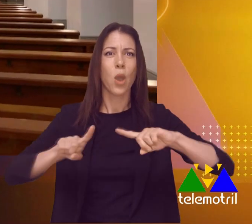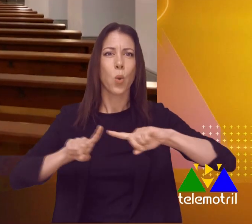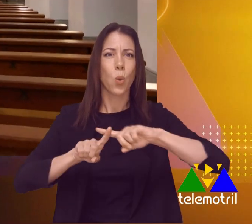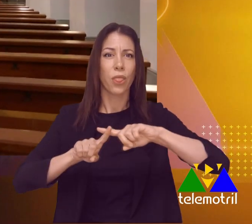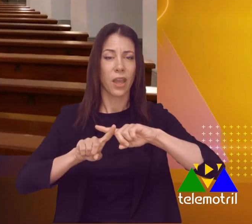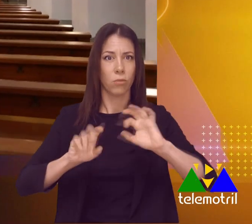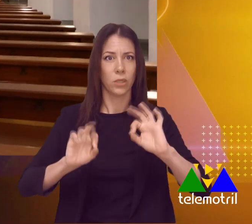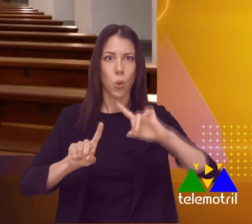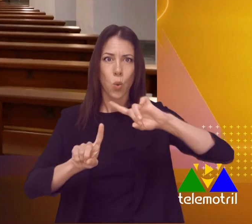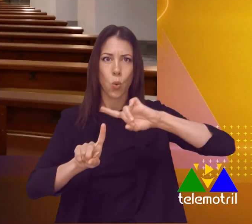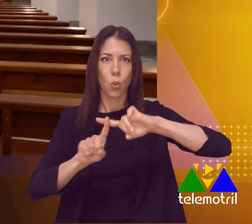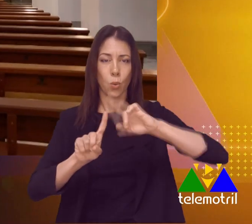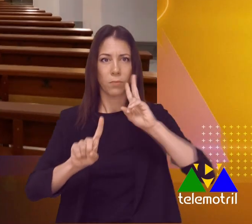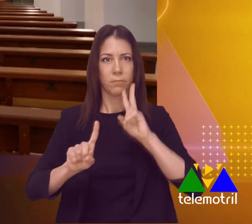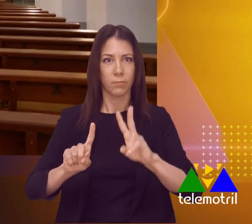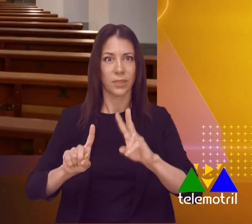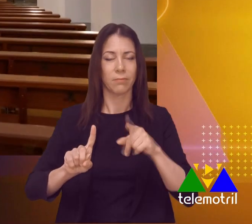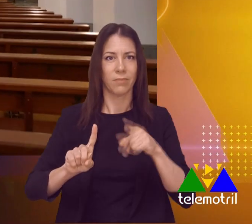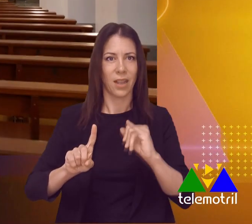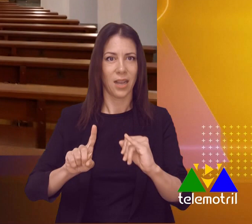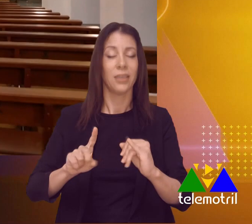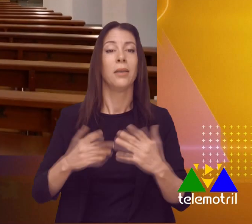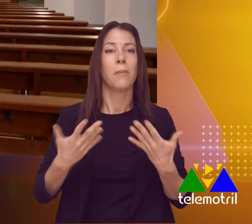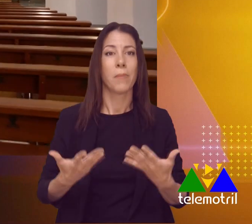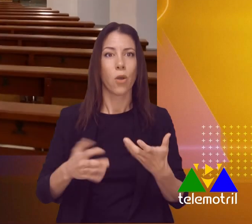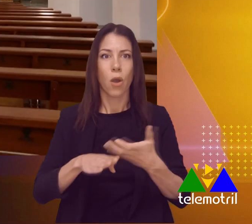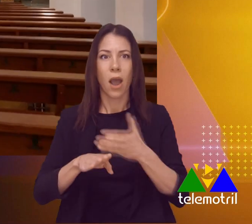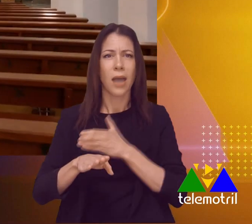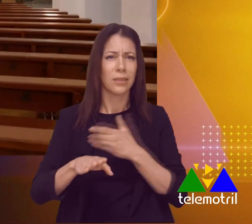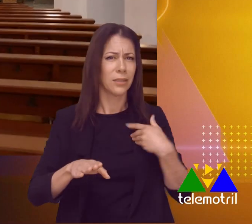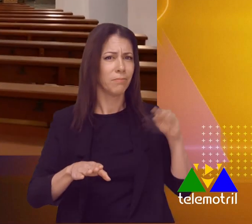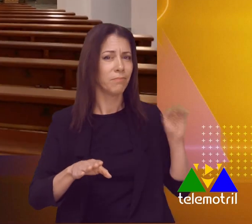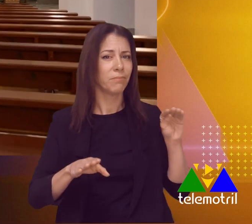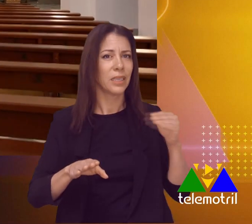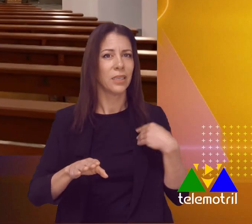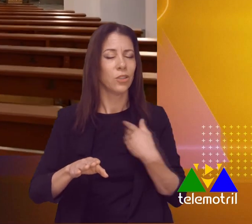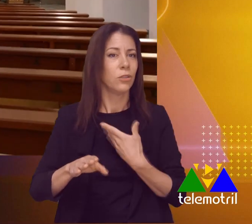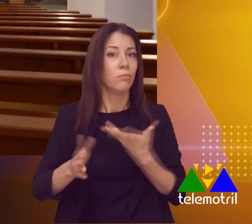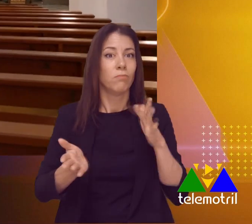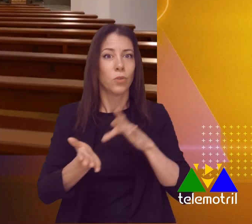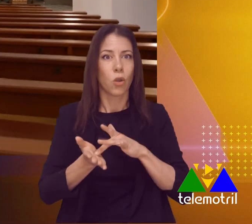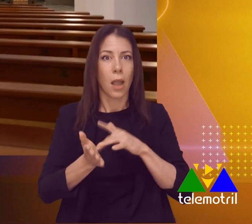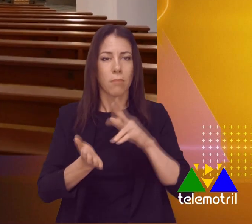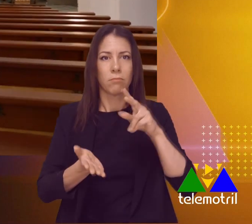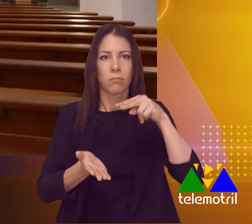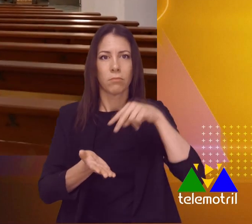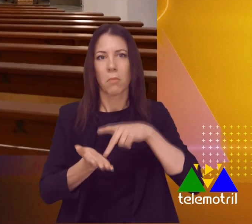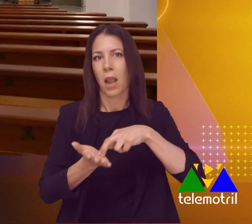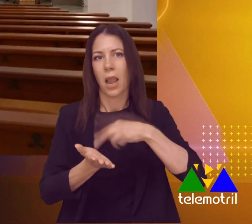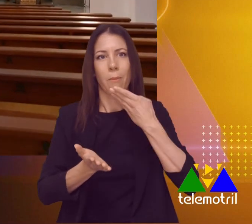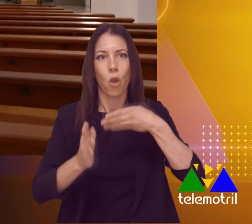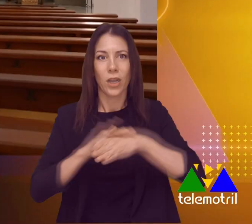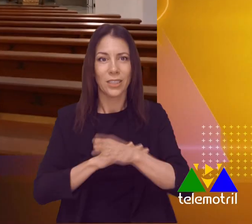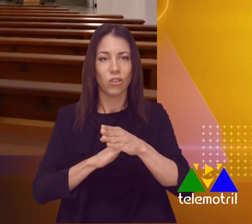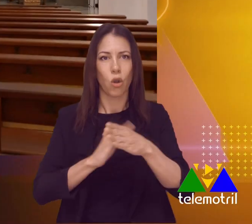cruz concretamente que tenemos aquí. Pero antes de ello, don Manuel, yo cada vez que piso esta iglesia, cada vez que la veo desde